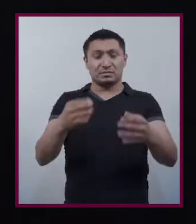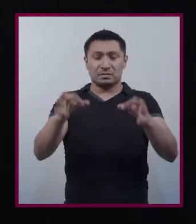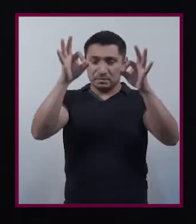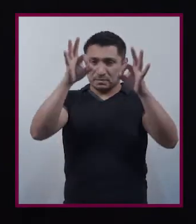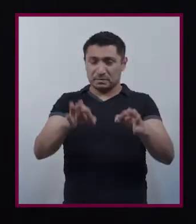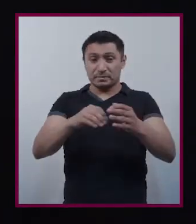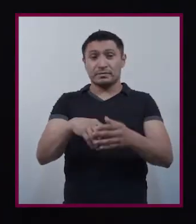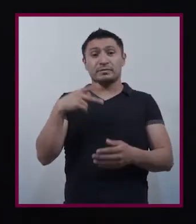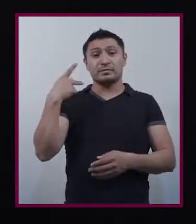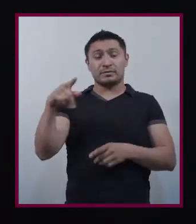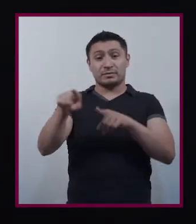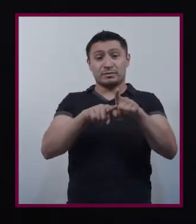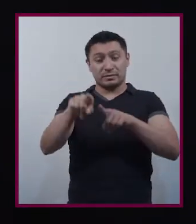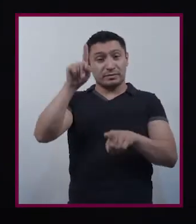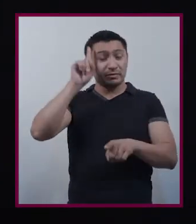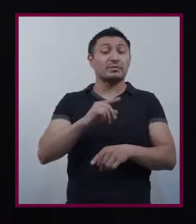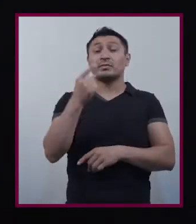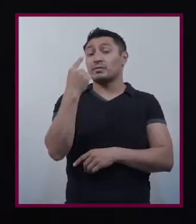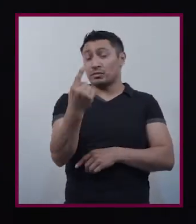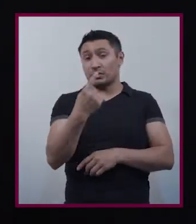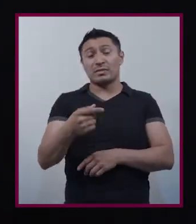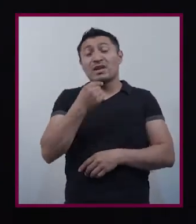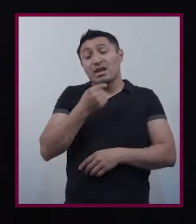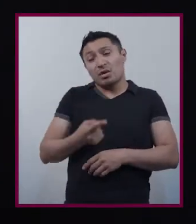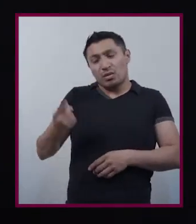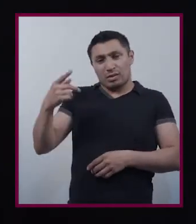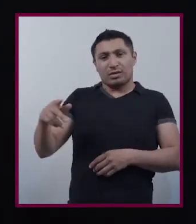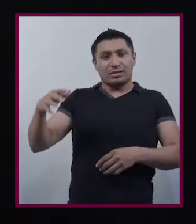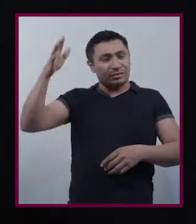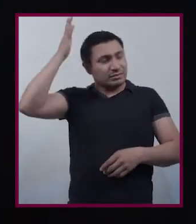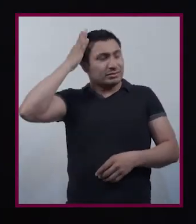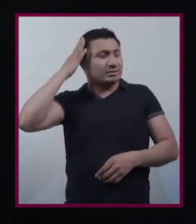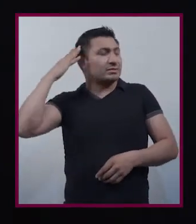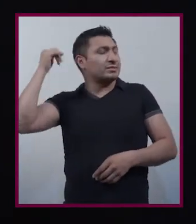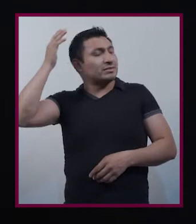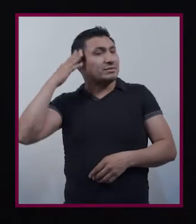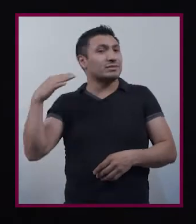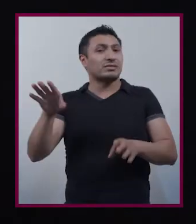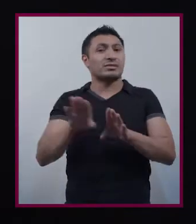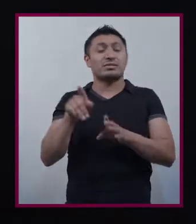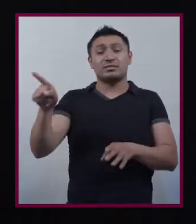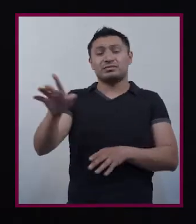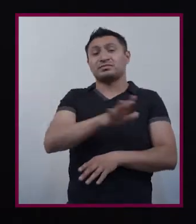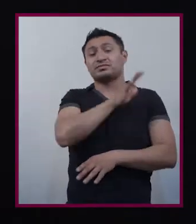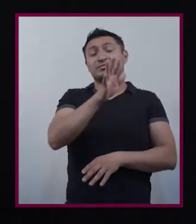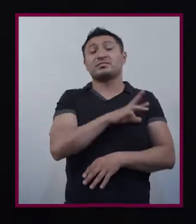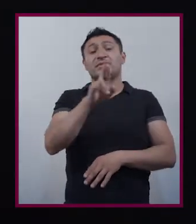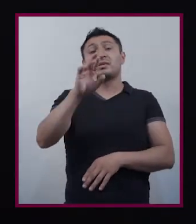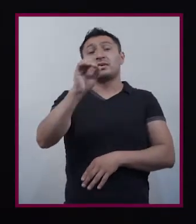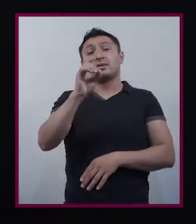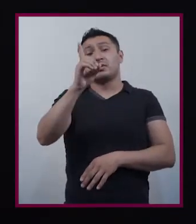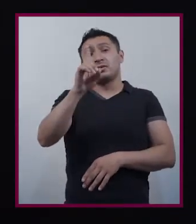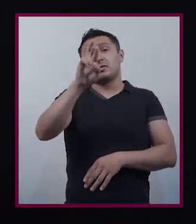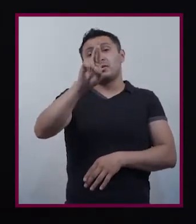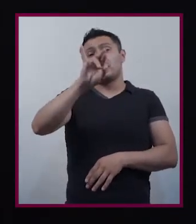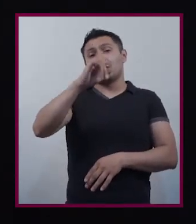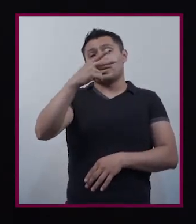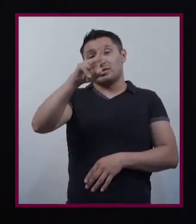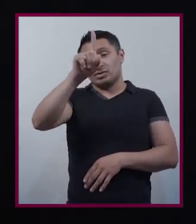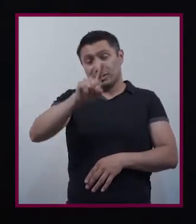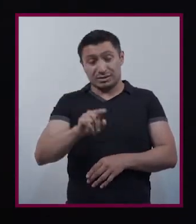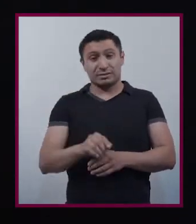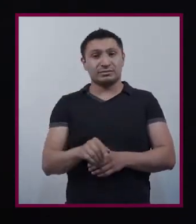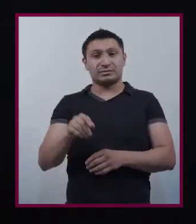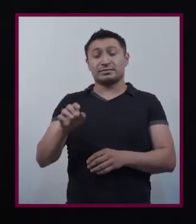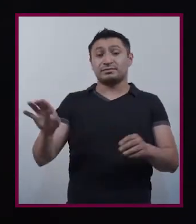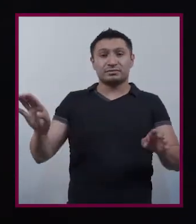Tuvo una hermana y desde muy pequeña, por el color de su cabello, fue reconocida como la Güera Rodríguez. Prácticamente no